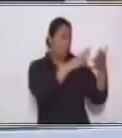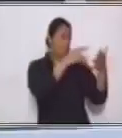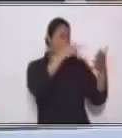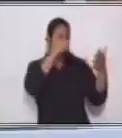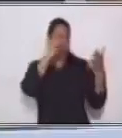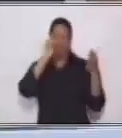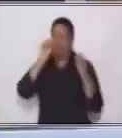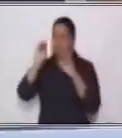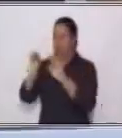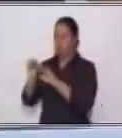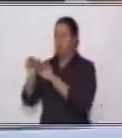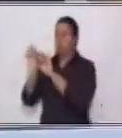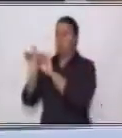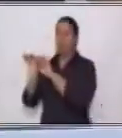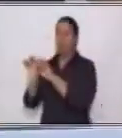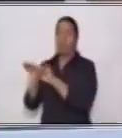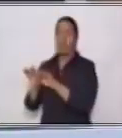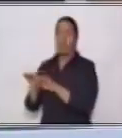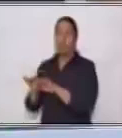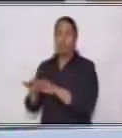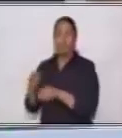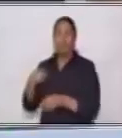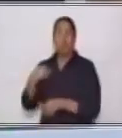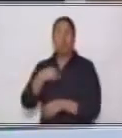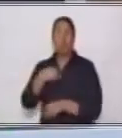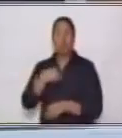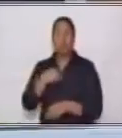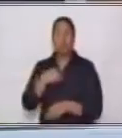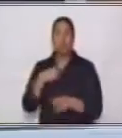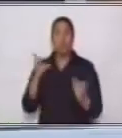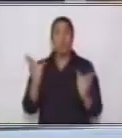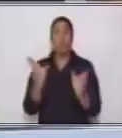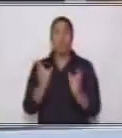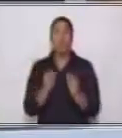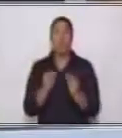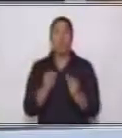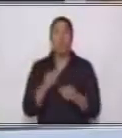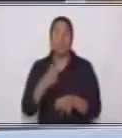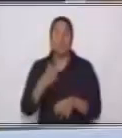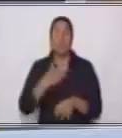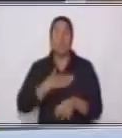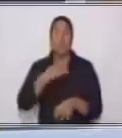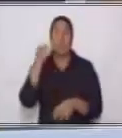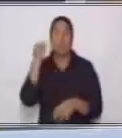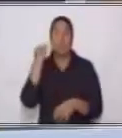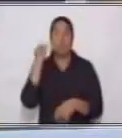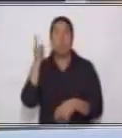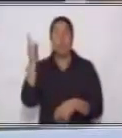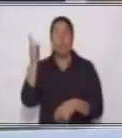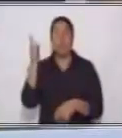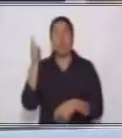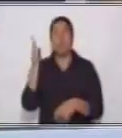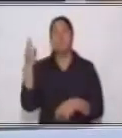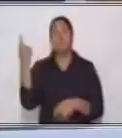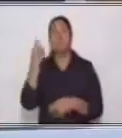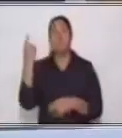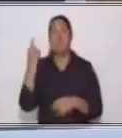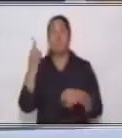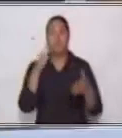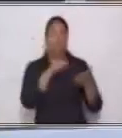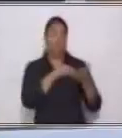y redactar nuestro resumen a partir de esas ideas principales. Entonces, ahora que ya has